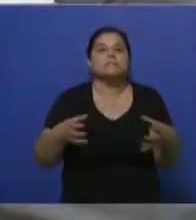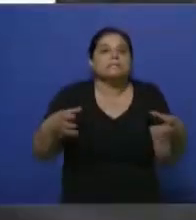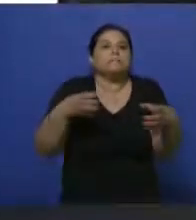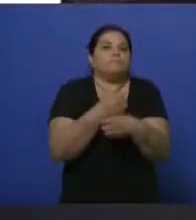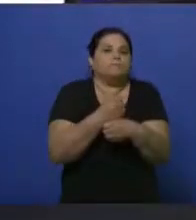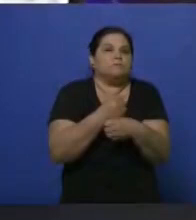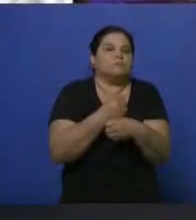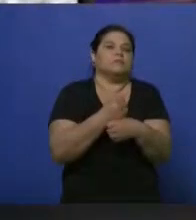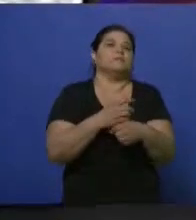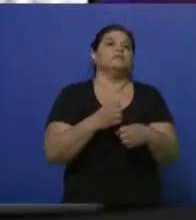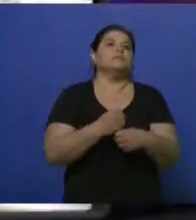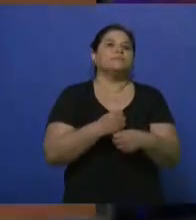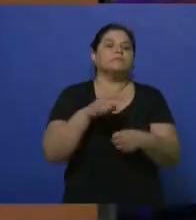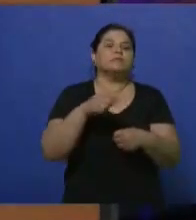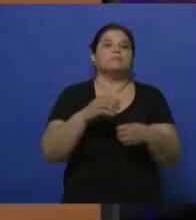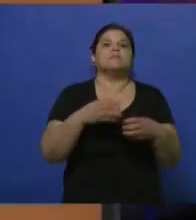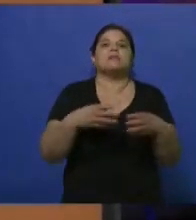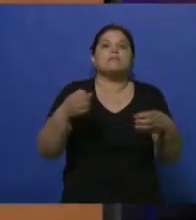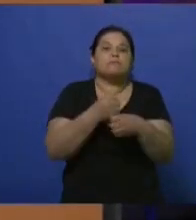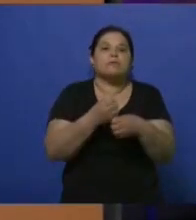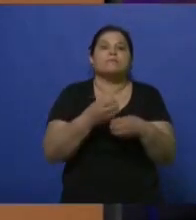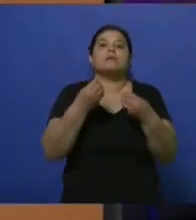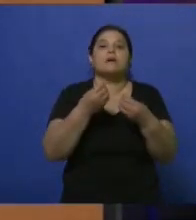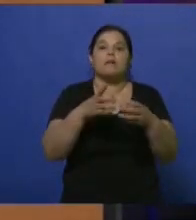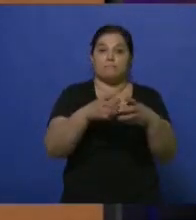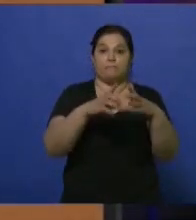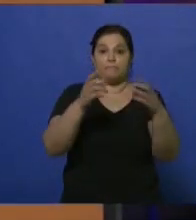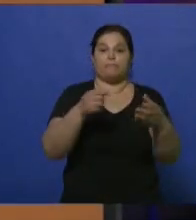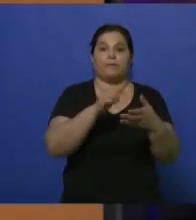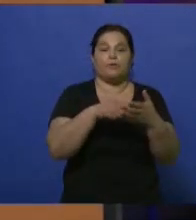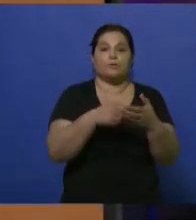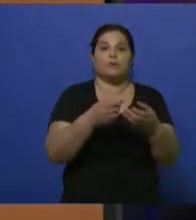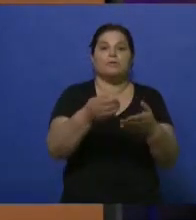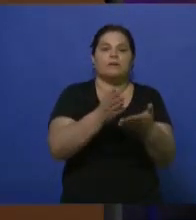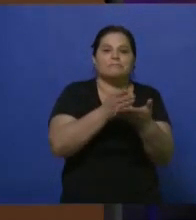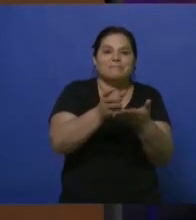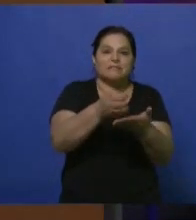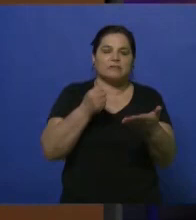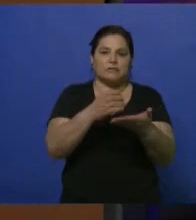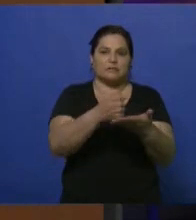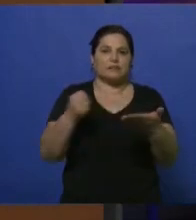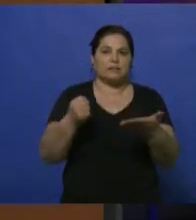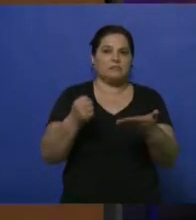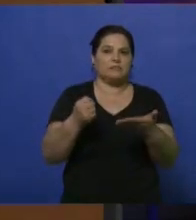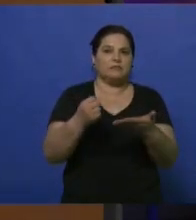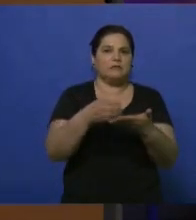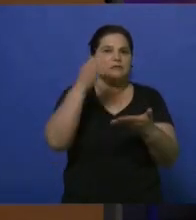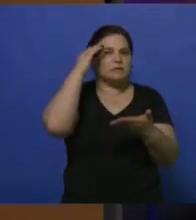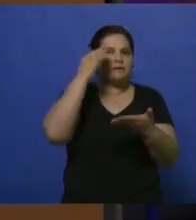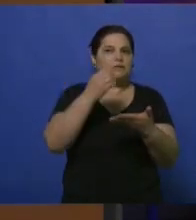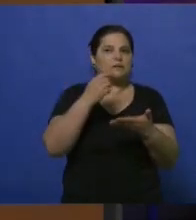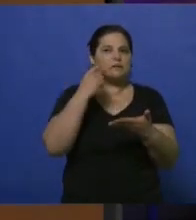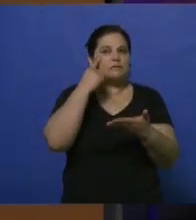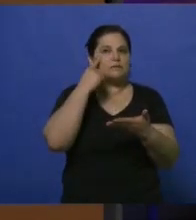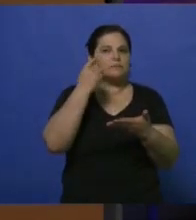los productos. Después que había logrado cerrar el negocio. Y el producto de él tenía una retención a la exportación del 9%. Como además el costo